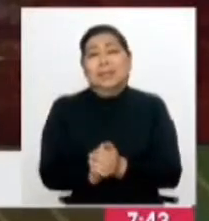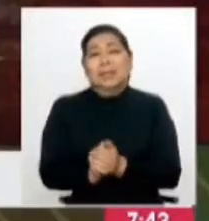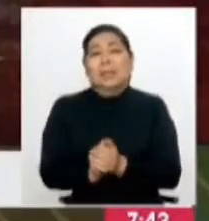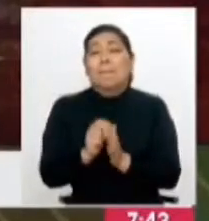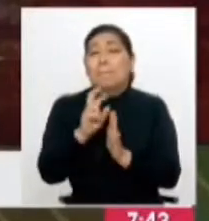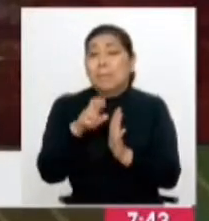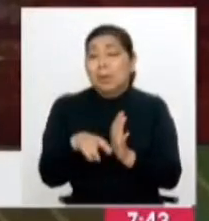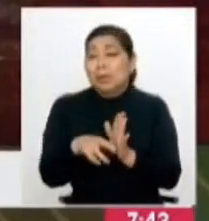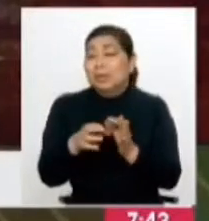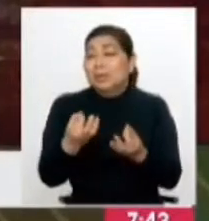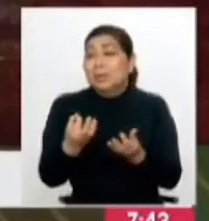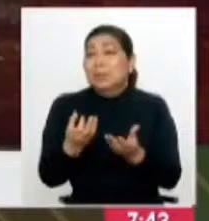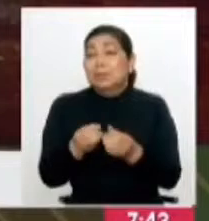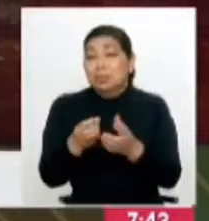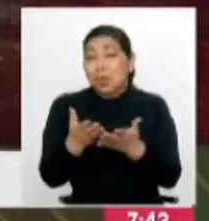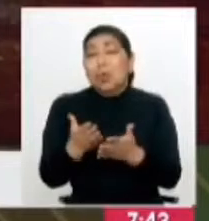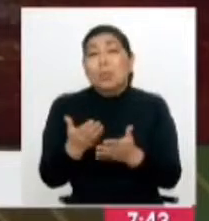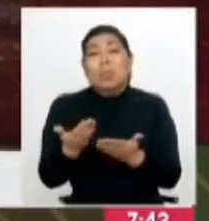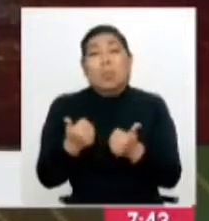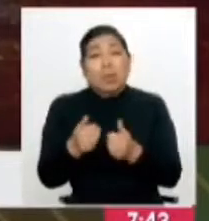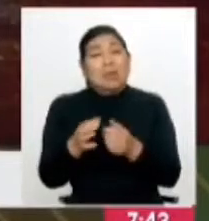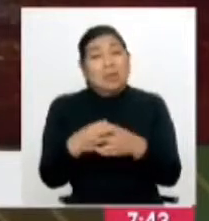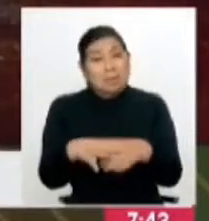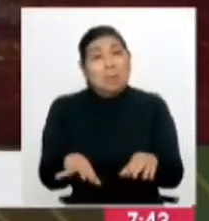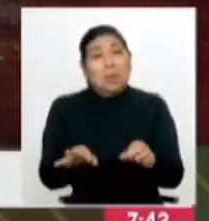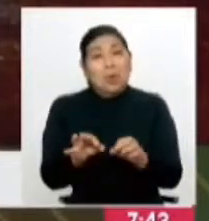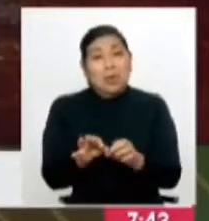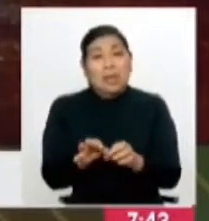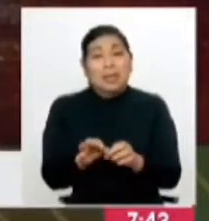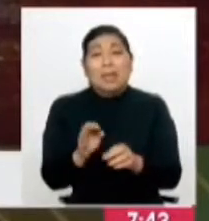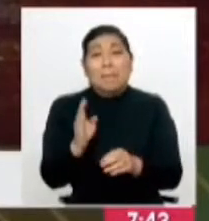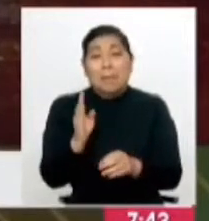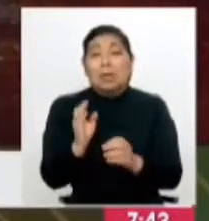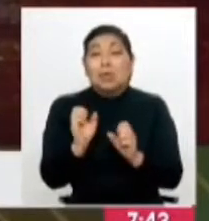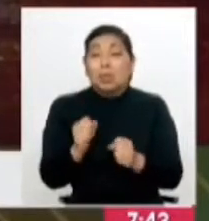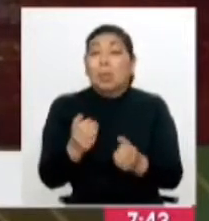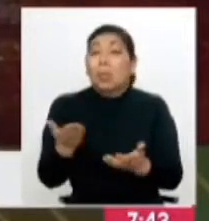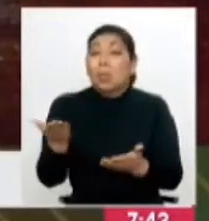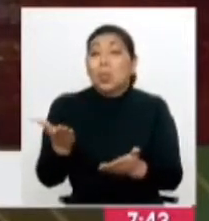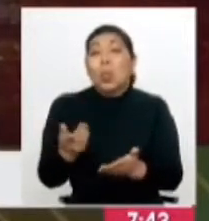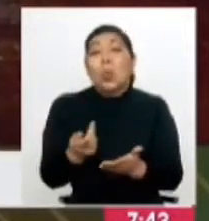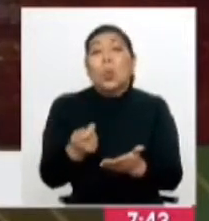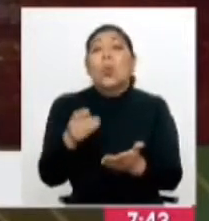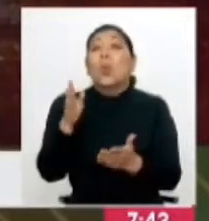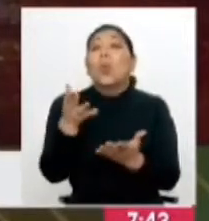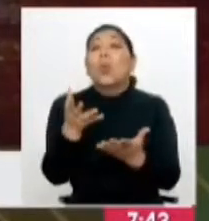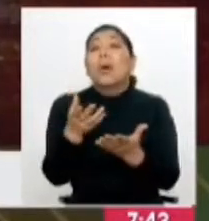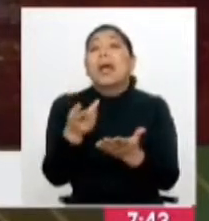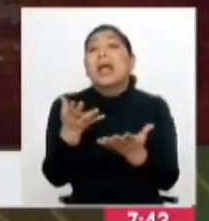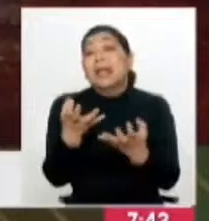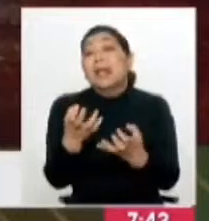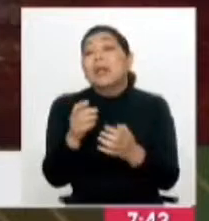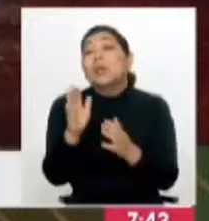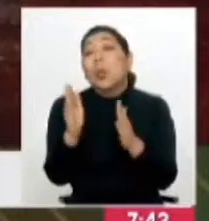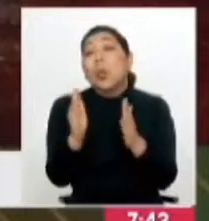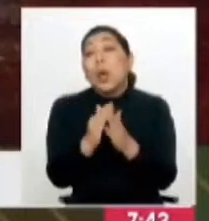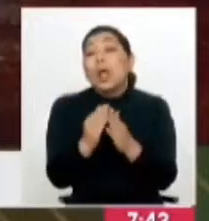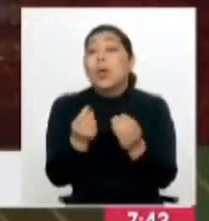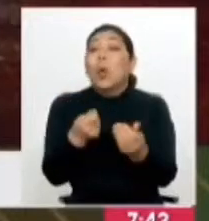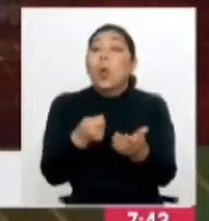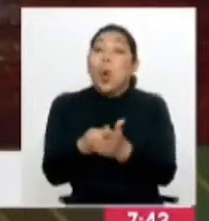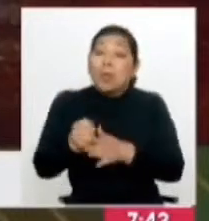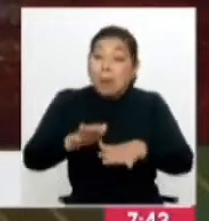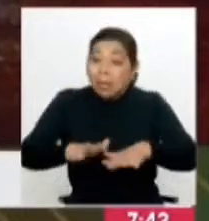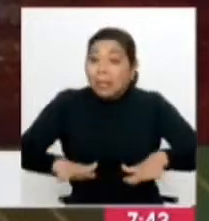un programa que es realmente muy, muy noble y muy importante para los clientes del banco es poder adquirir su vivienda, su